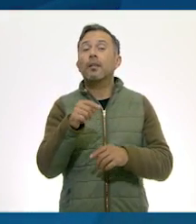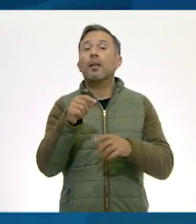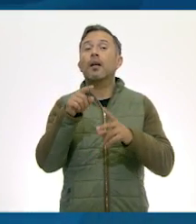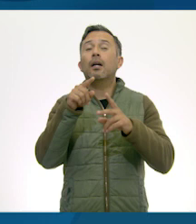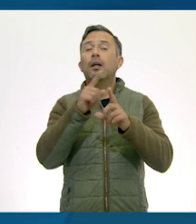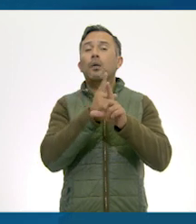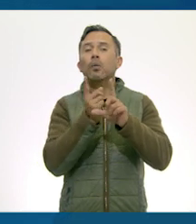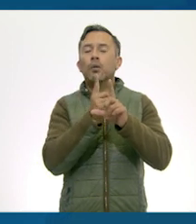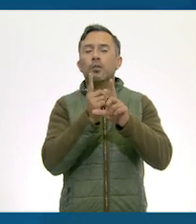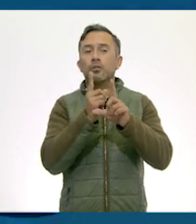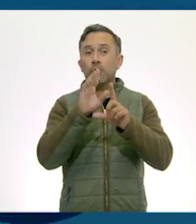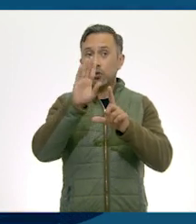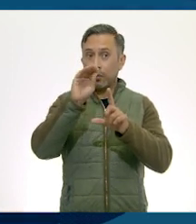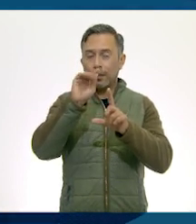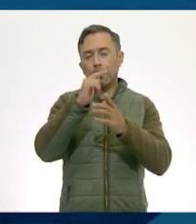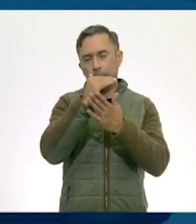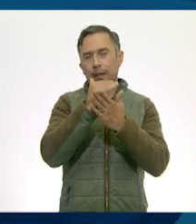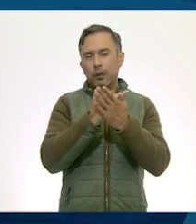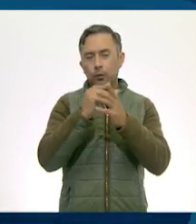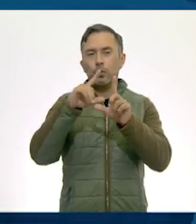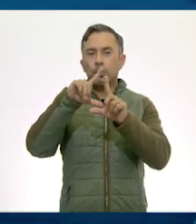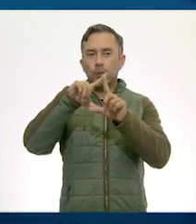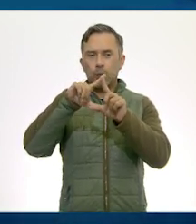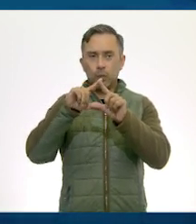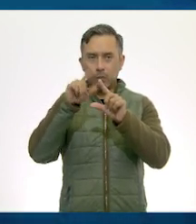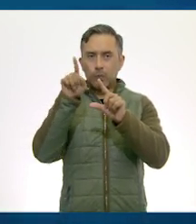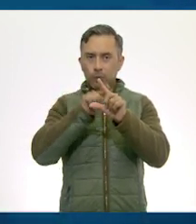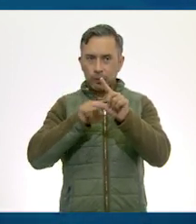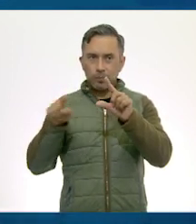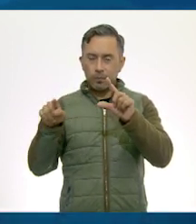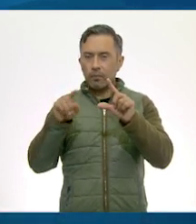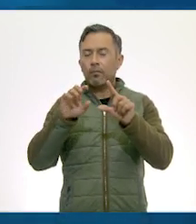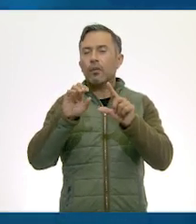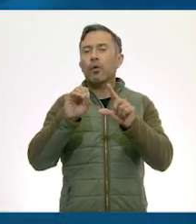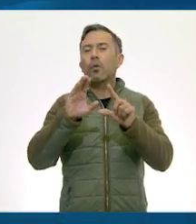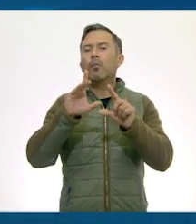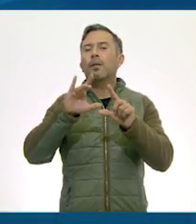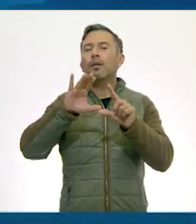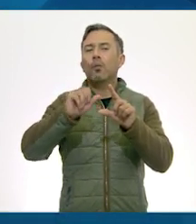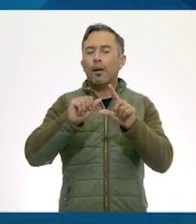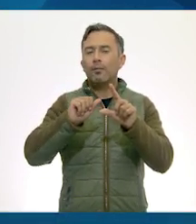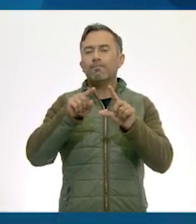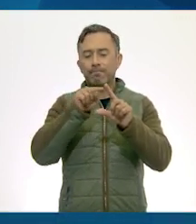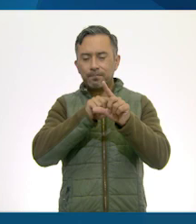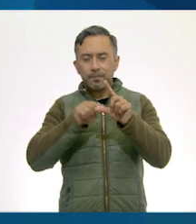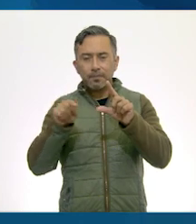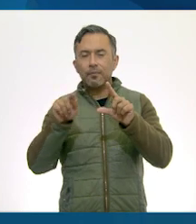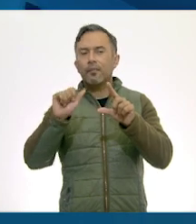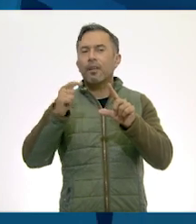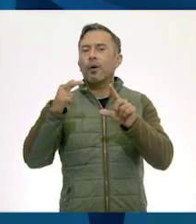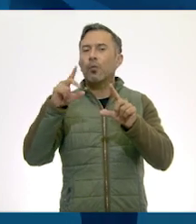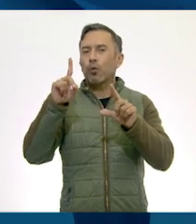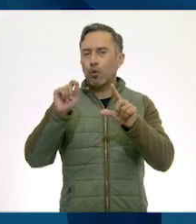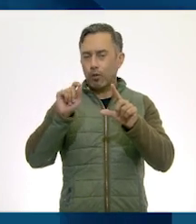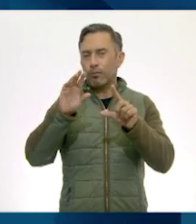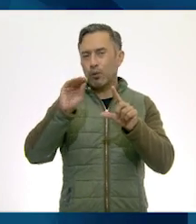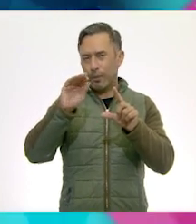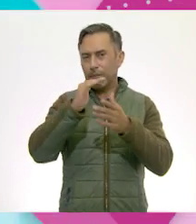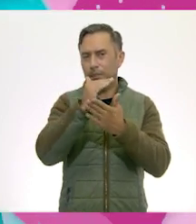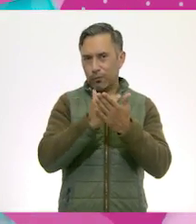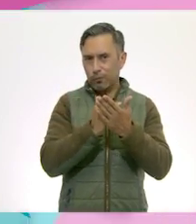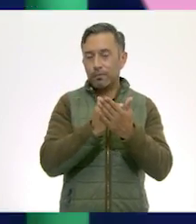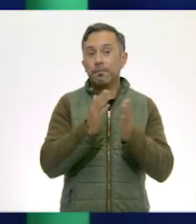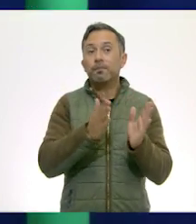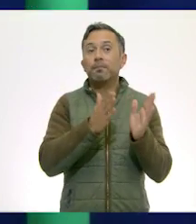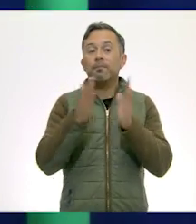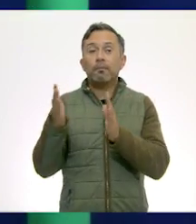90 grados. Es decir, las rectas eran oblicuas y formaban ángulos agudos. También en la